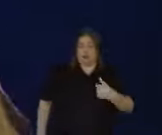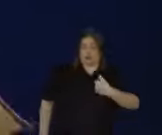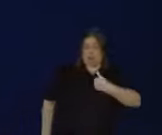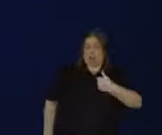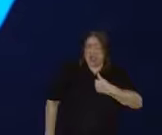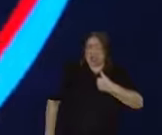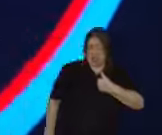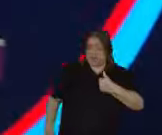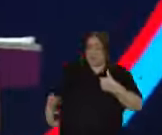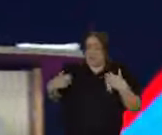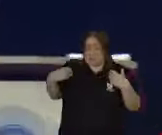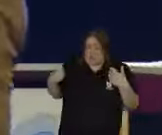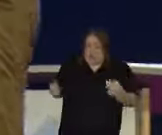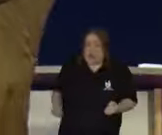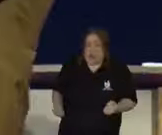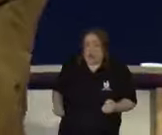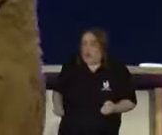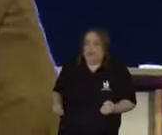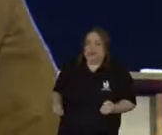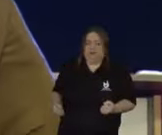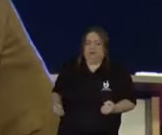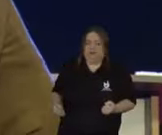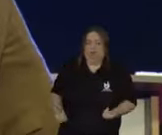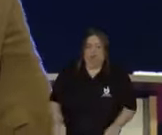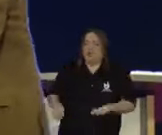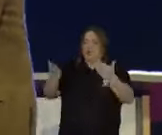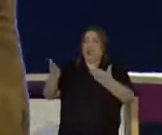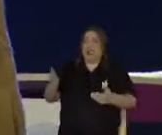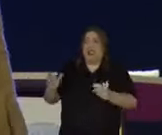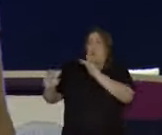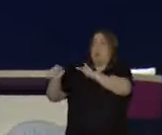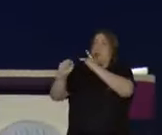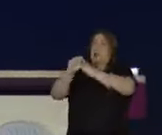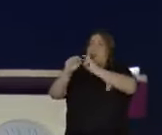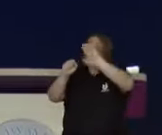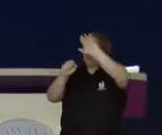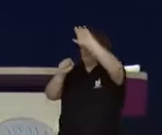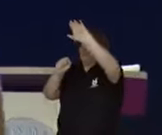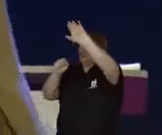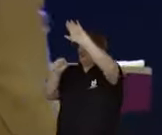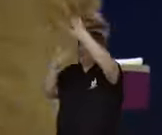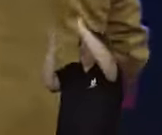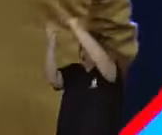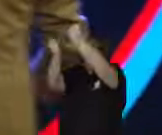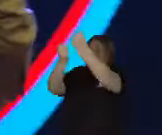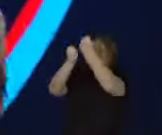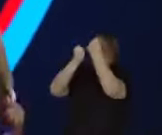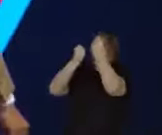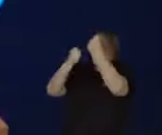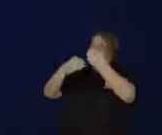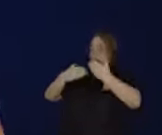propia, sino en el poder de su fuerza. En el poder de su fuerza.